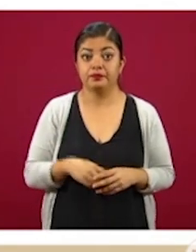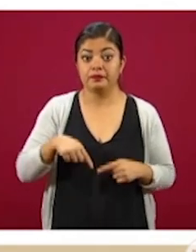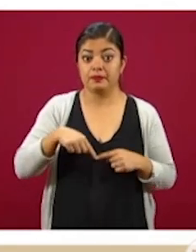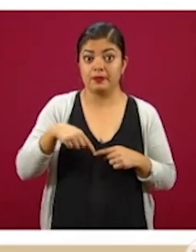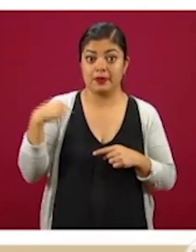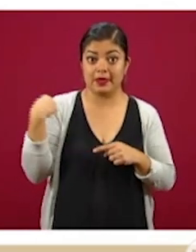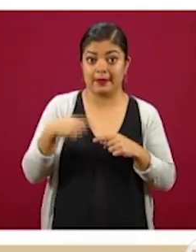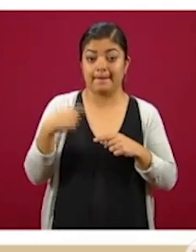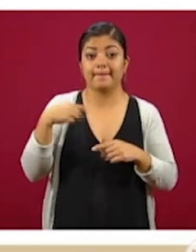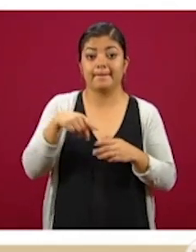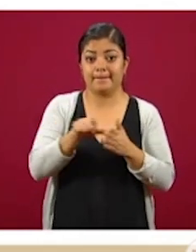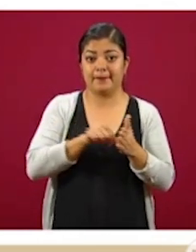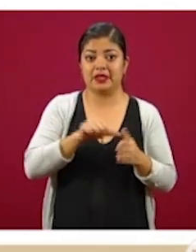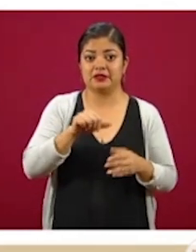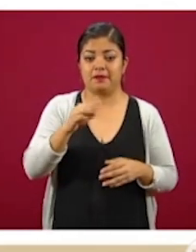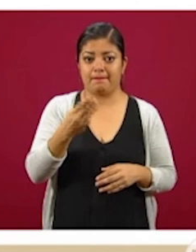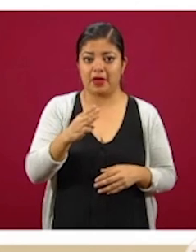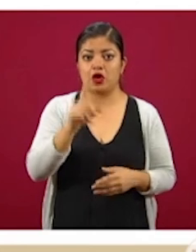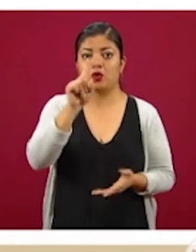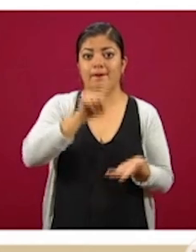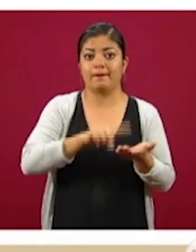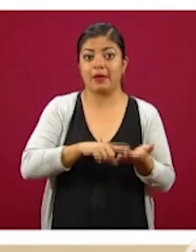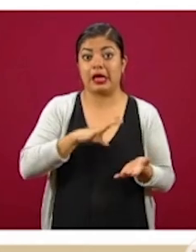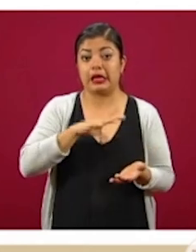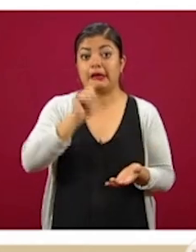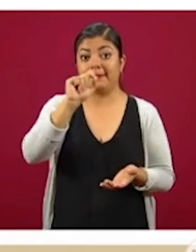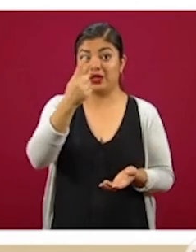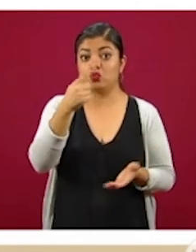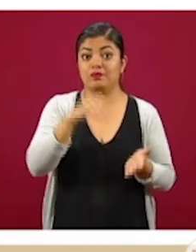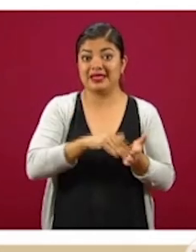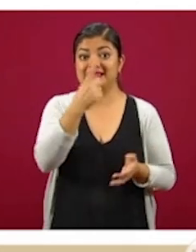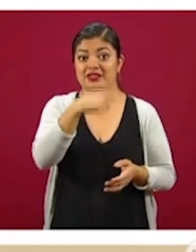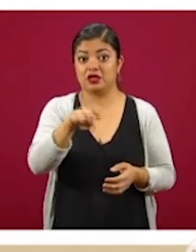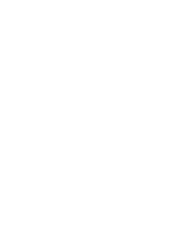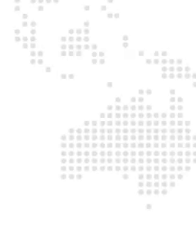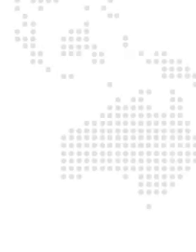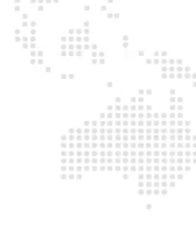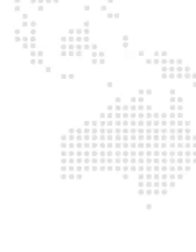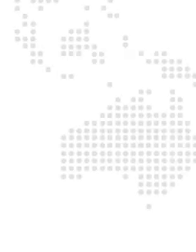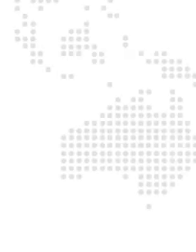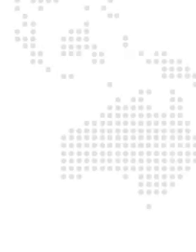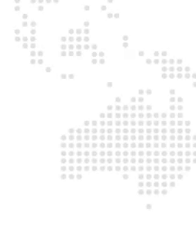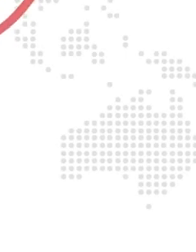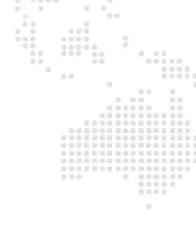al mes de mayo tenemos 21.133 personas trabajadoras del hogar.